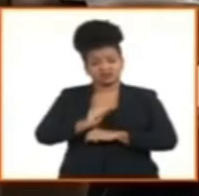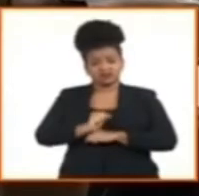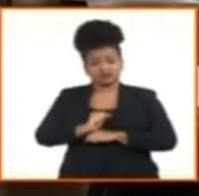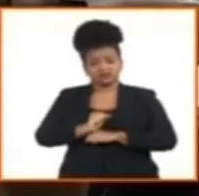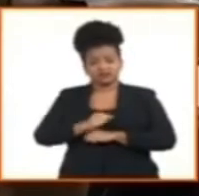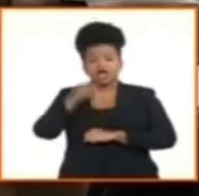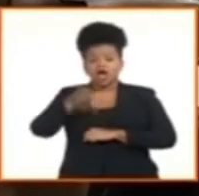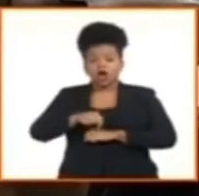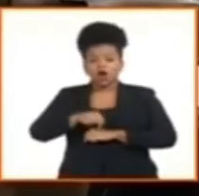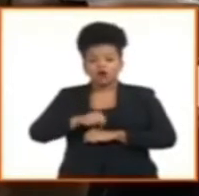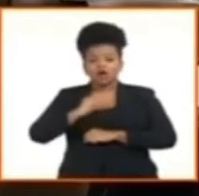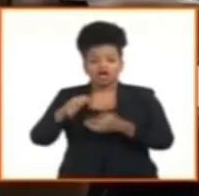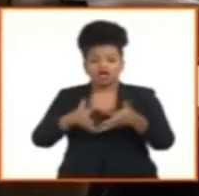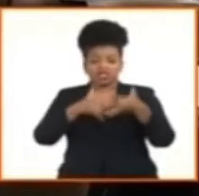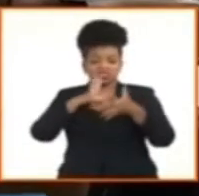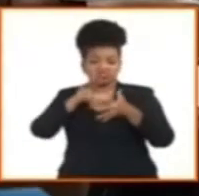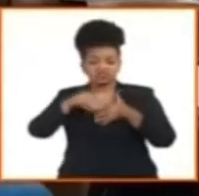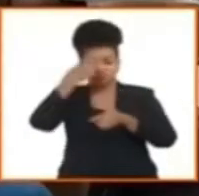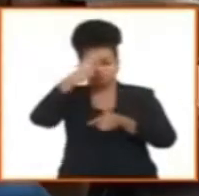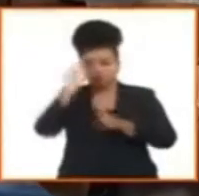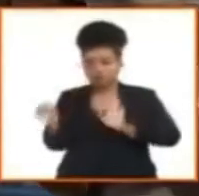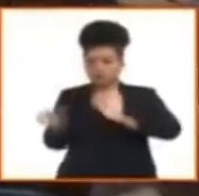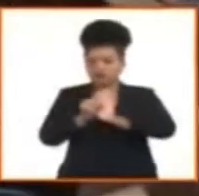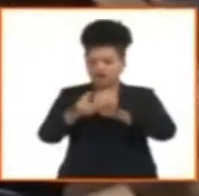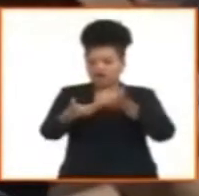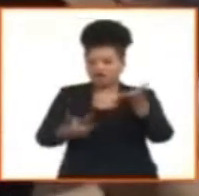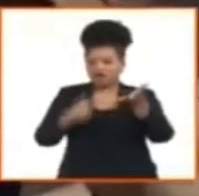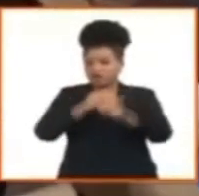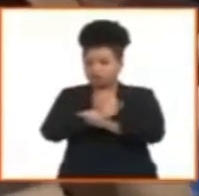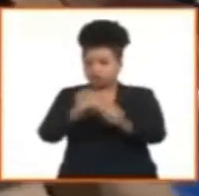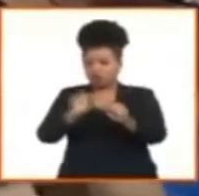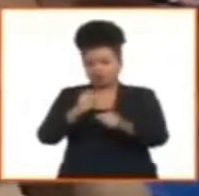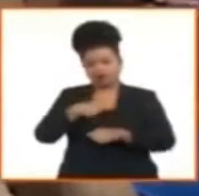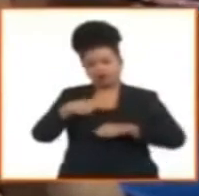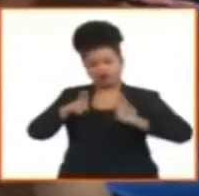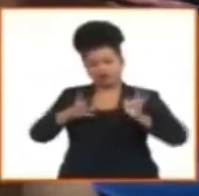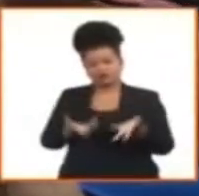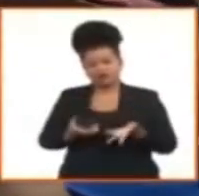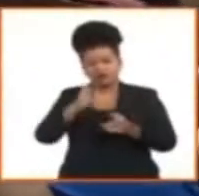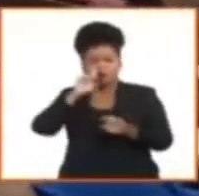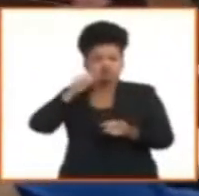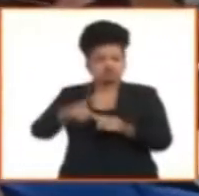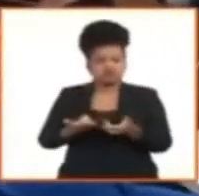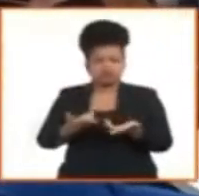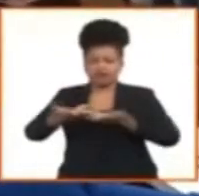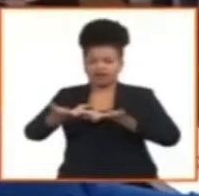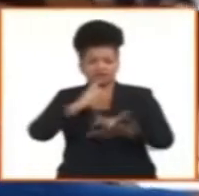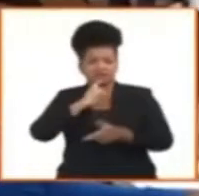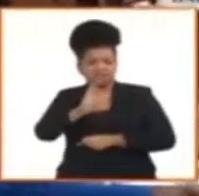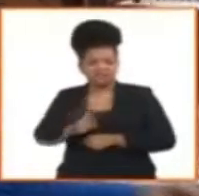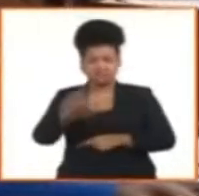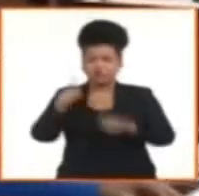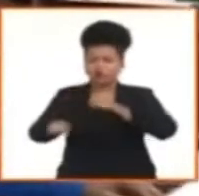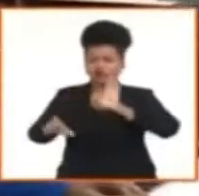países patrocinadores del terrorismo, las medidas para privarnos de combustible, la aplicación del título tercero de la ley Hay-Porton y